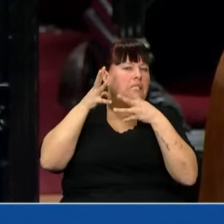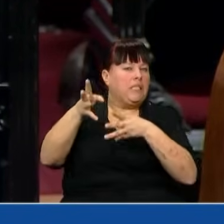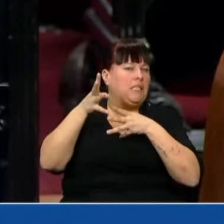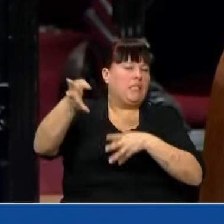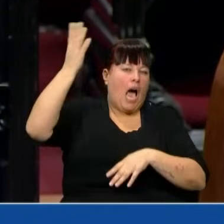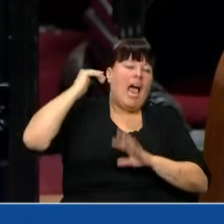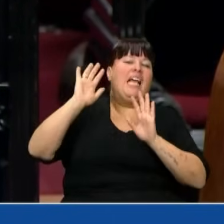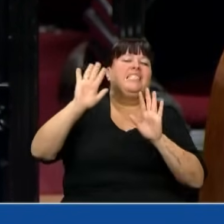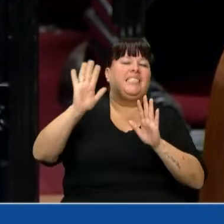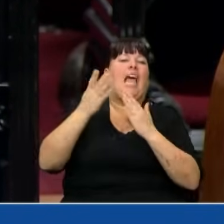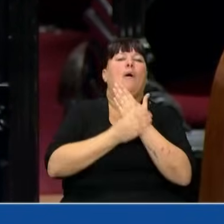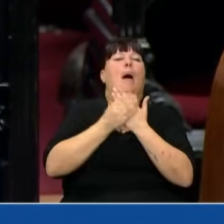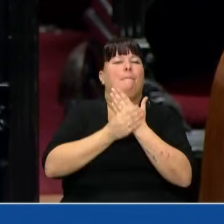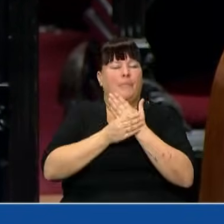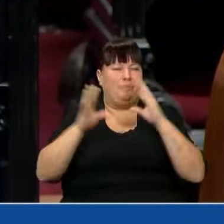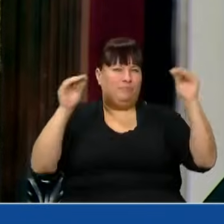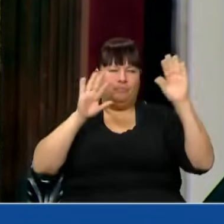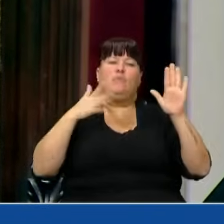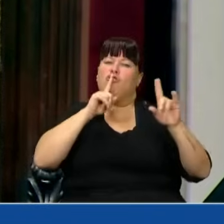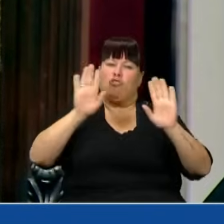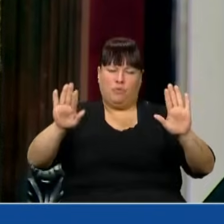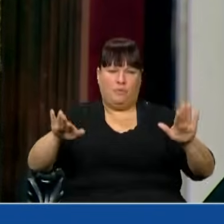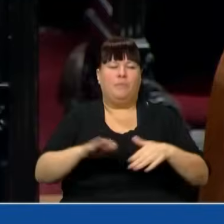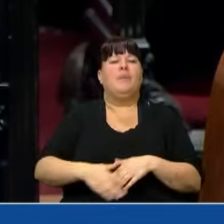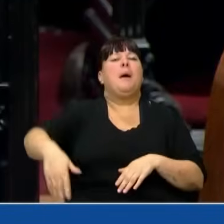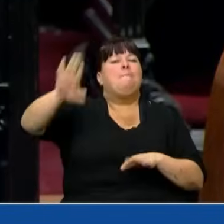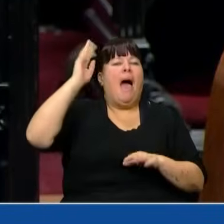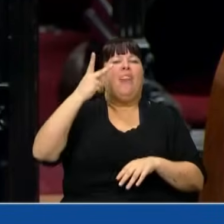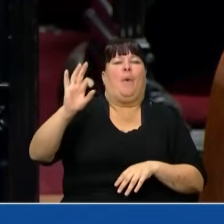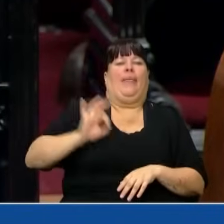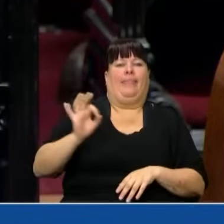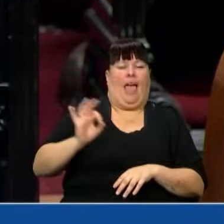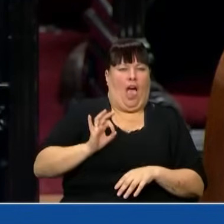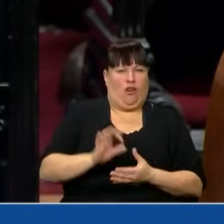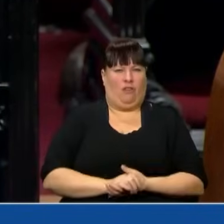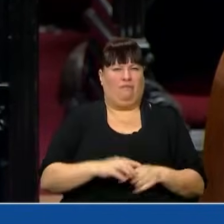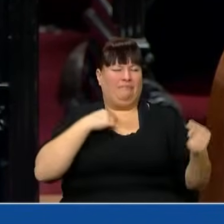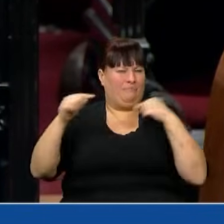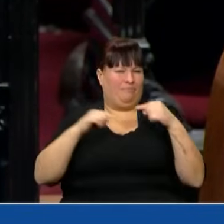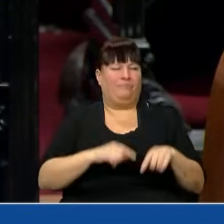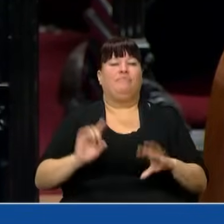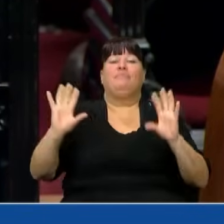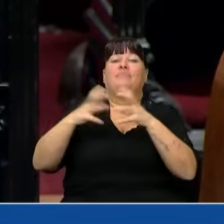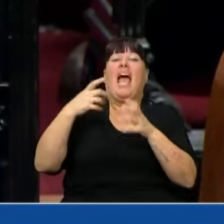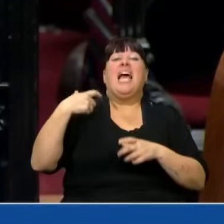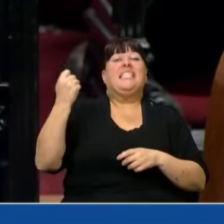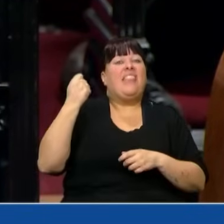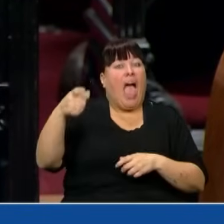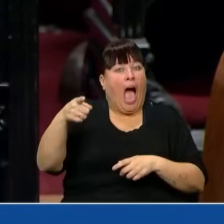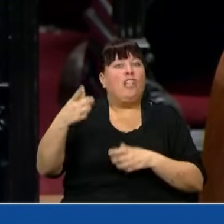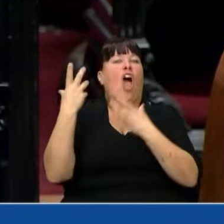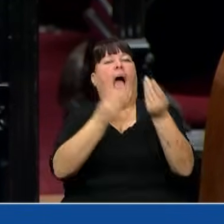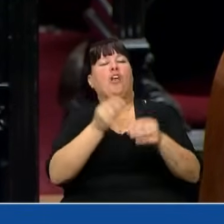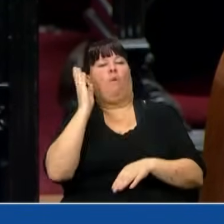combatiendo desde cuando era diputado ministra Bárbaro, de silencio, Trabajo, por favor, ¿eh? Desde hace más de 20 años. Es la casta sindical que ayudó